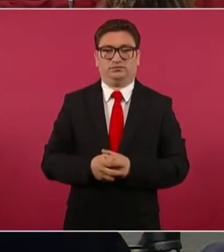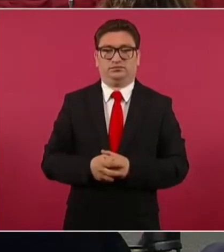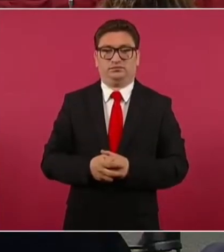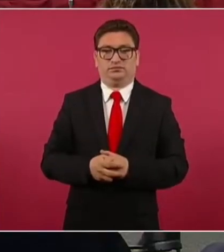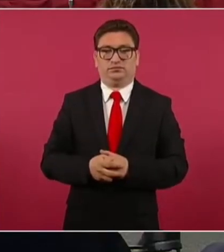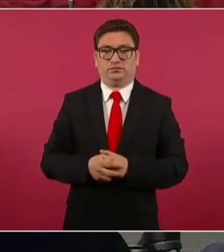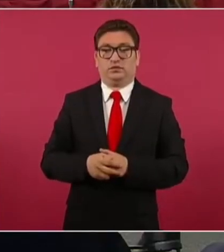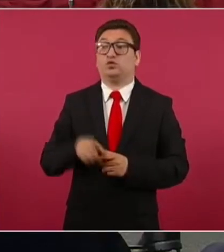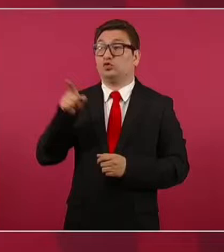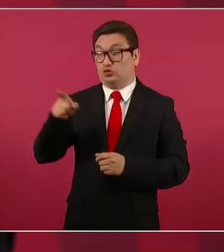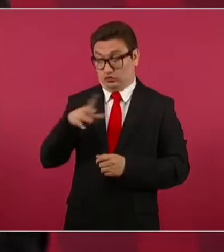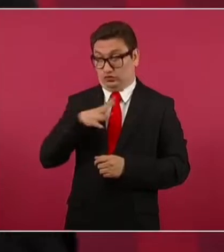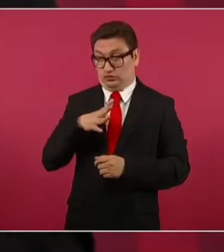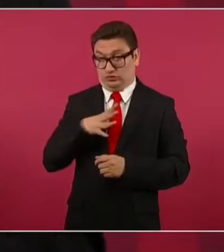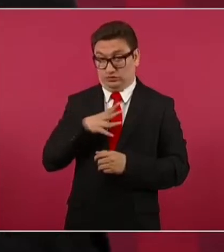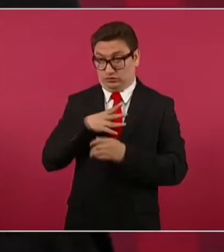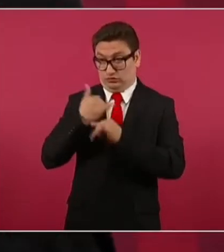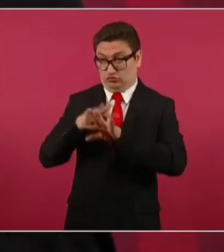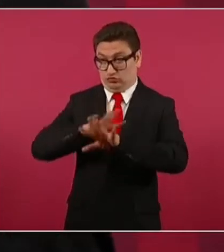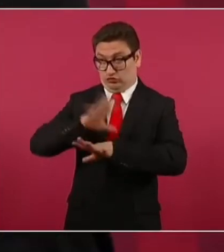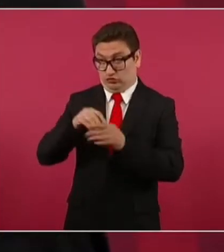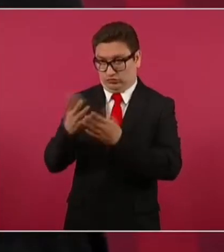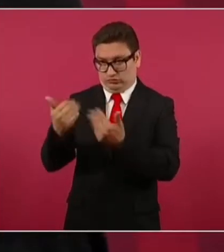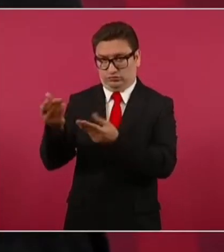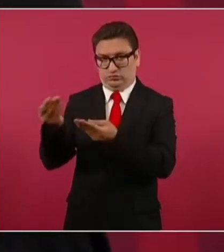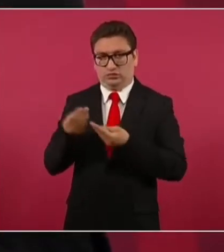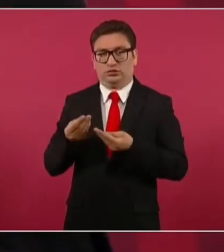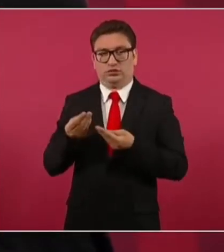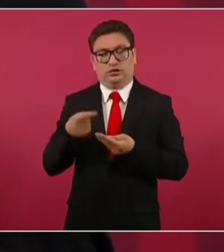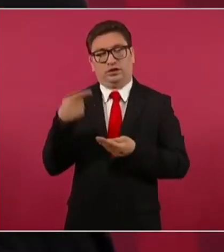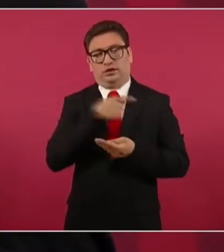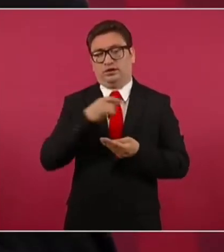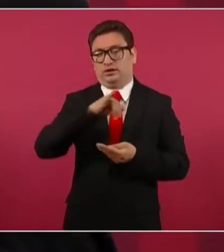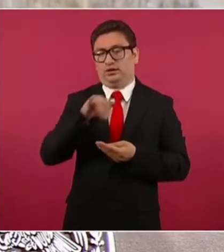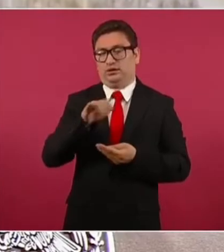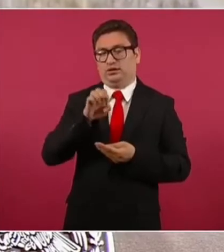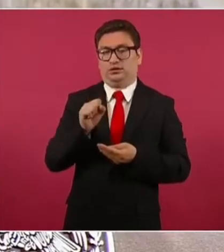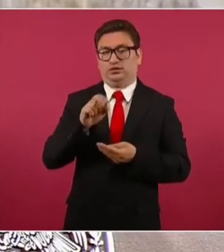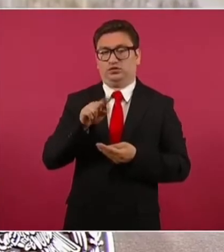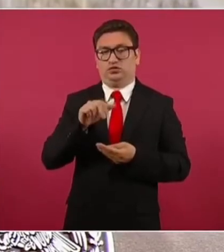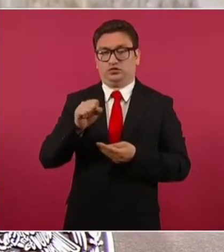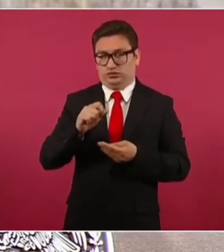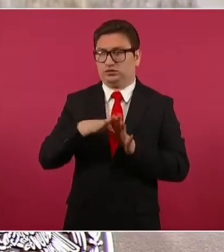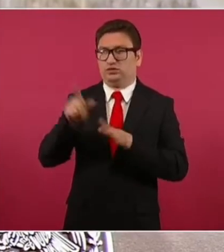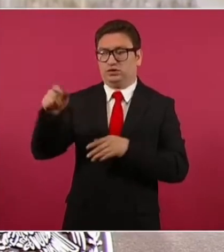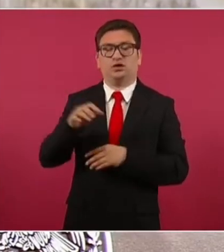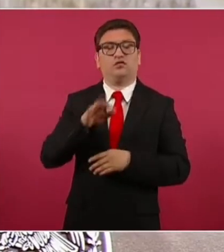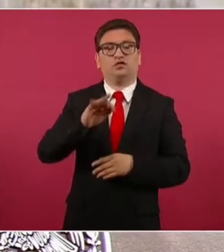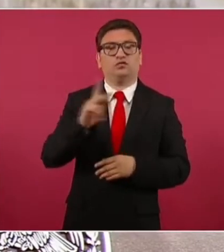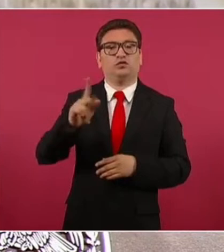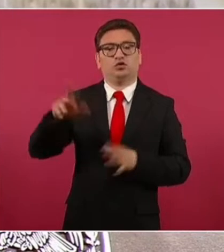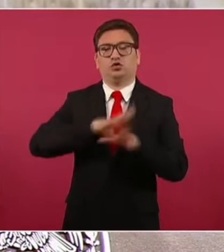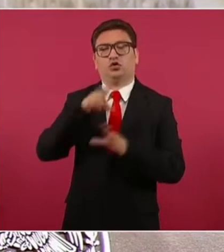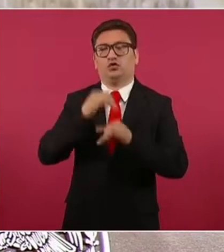Y si tienes los datos, aquí con Jesús. De hecho, ya la Función Pública ya tiene toda la información de todo lo